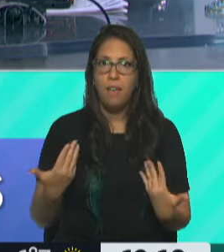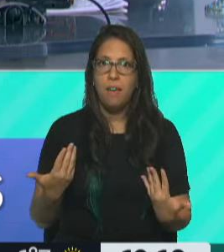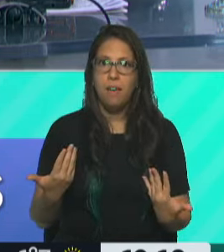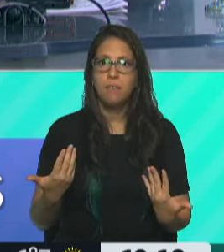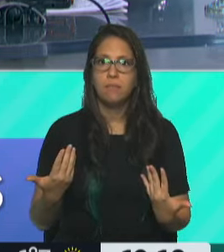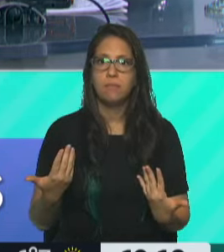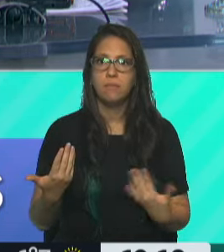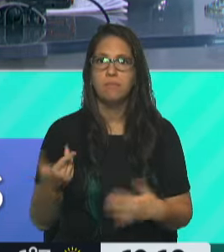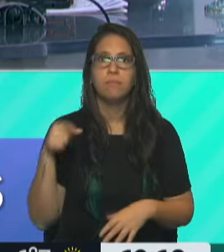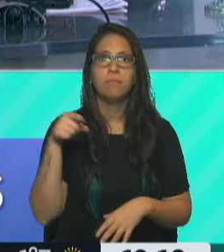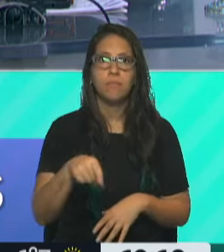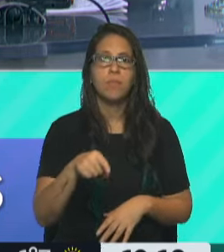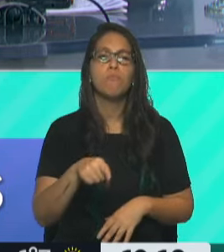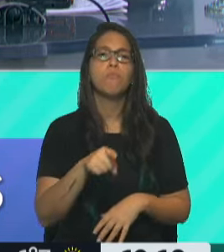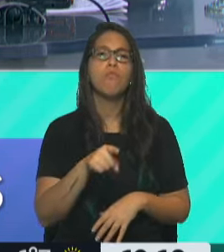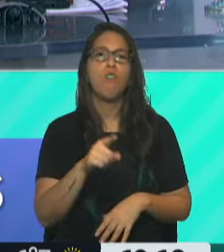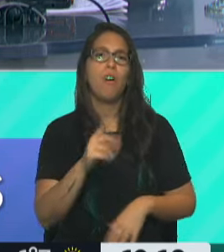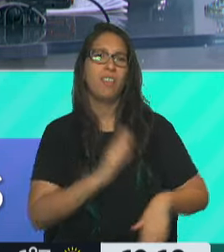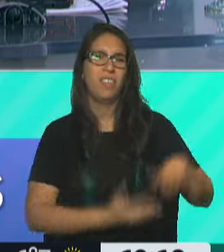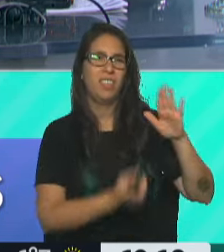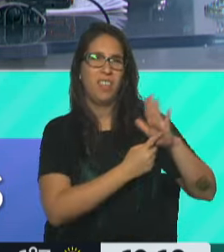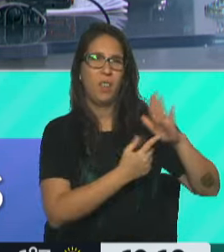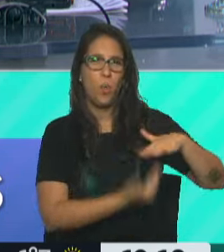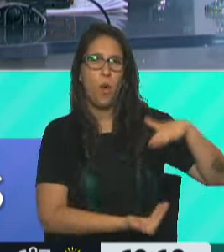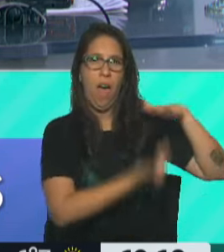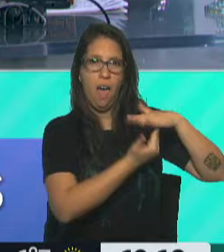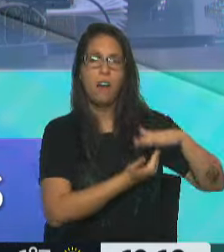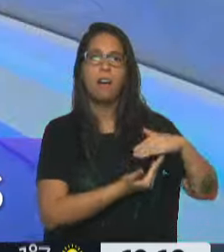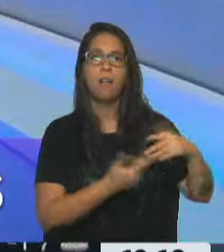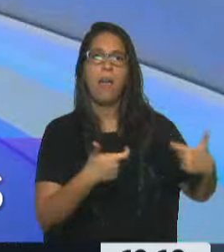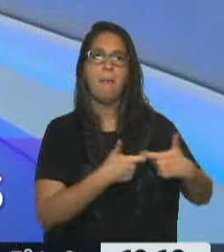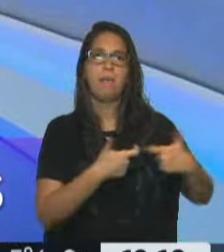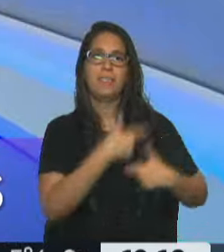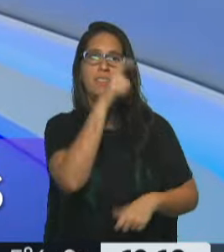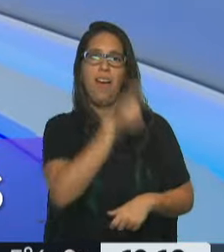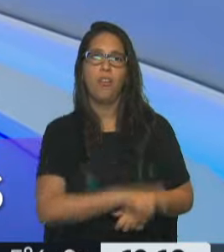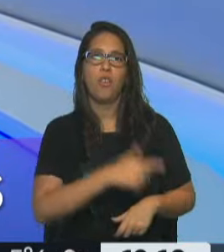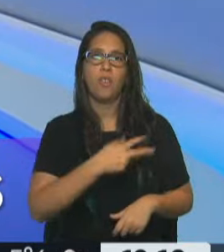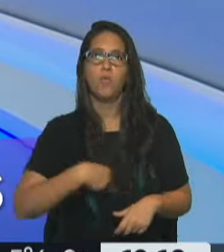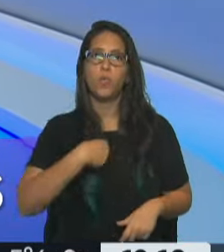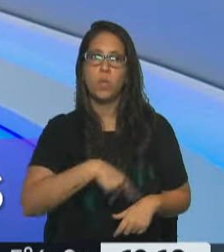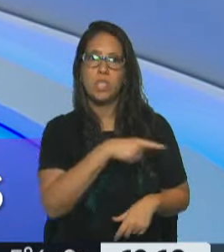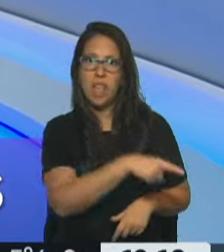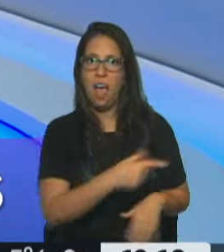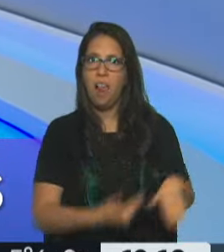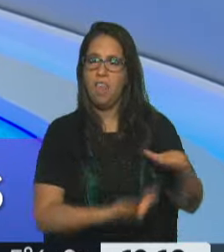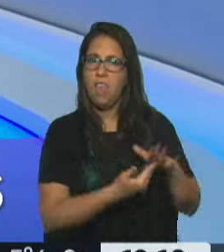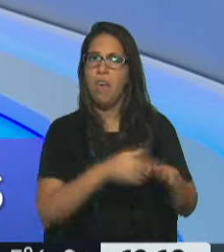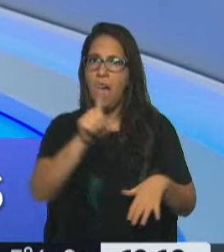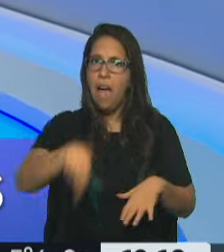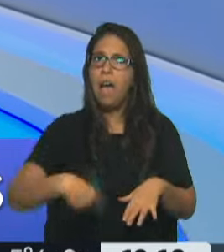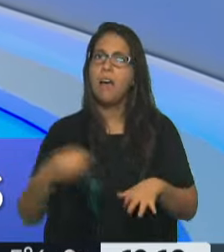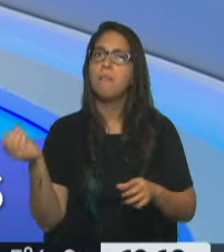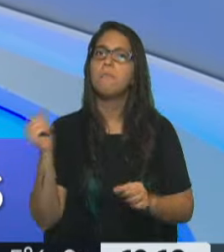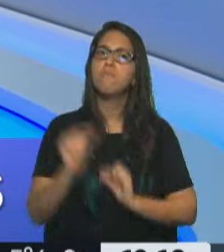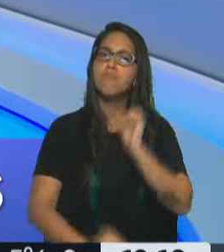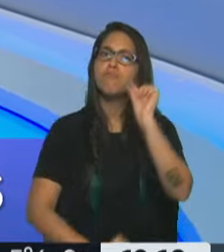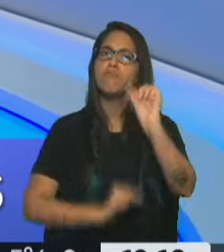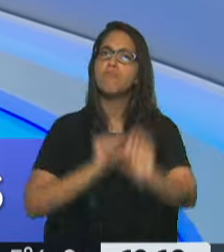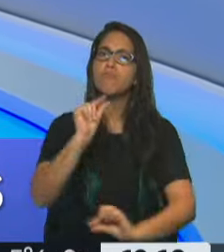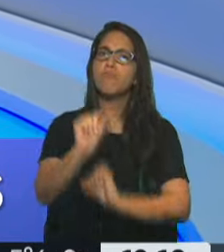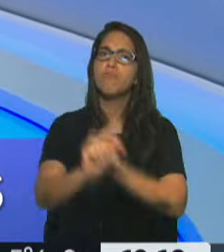klaus shab que sigue siendo el titular de davos un empresario suizo y después fue incorporando una década